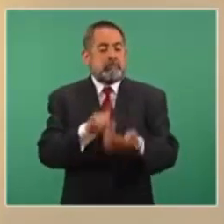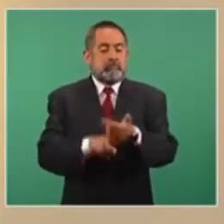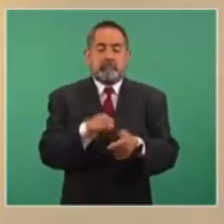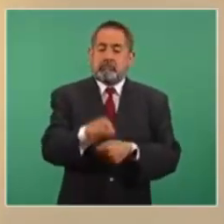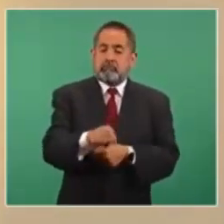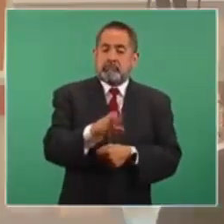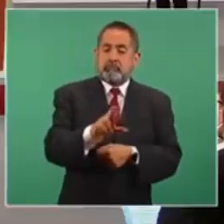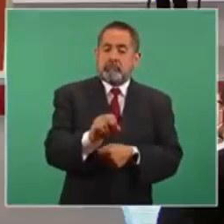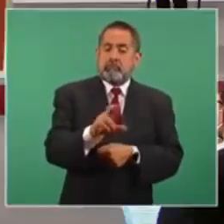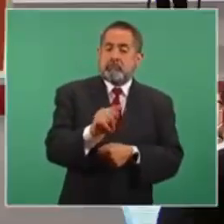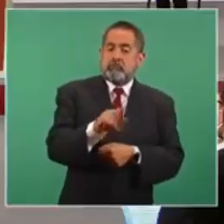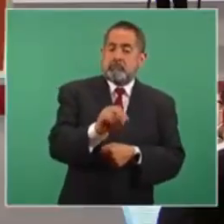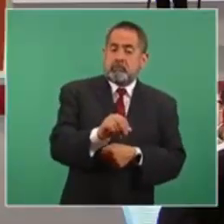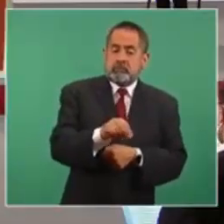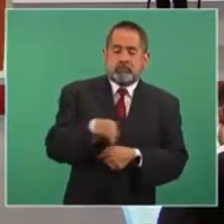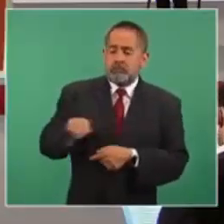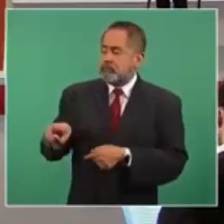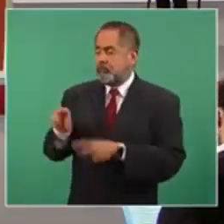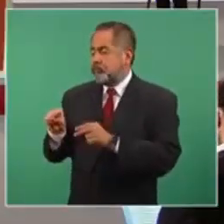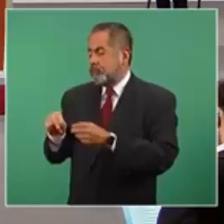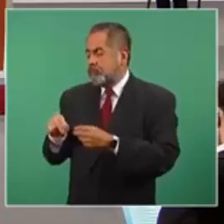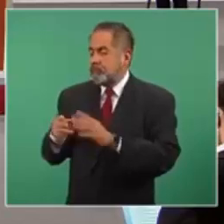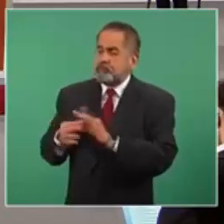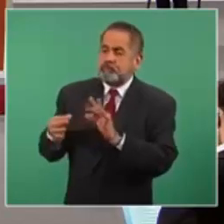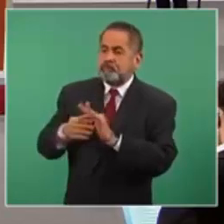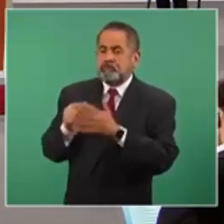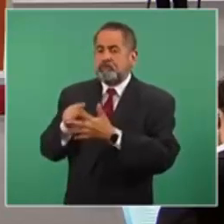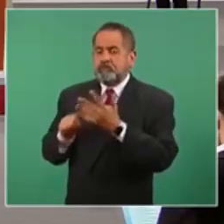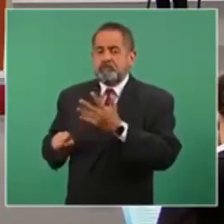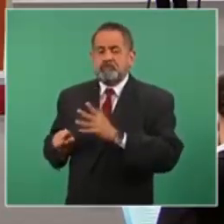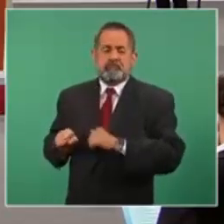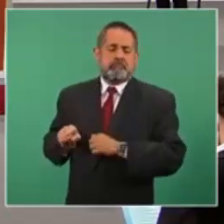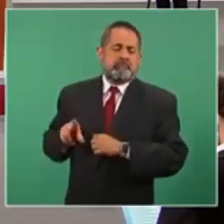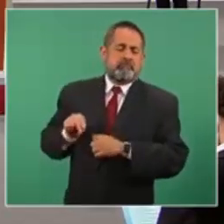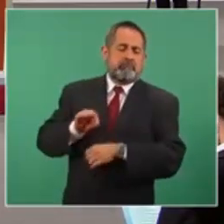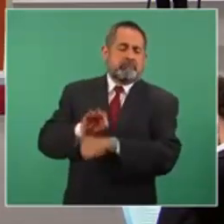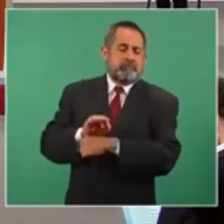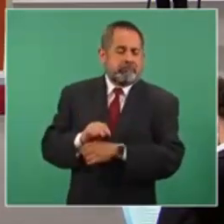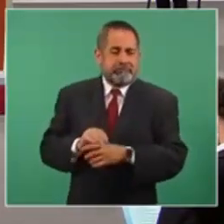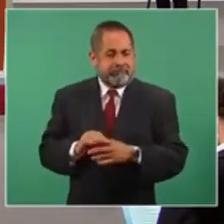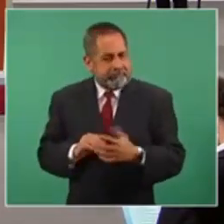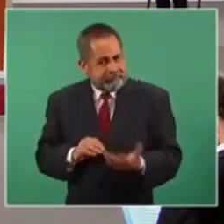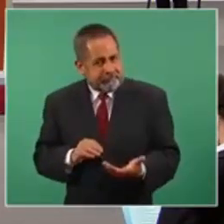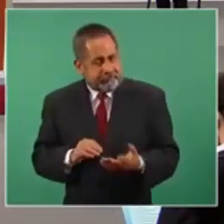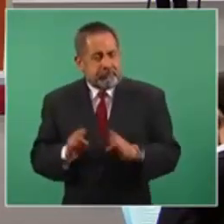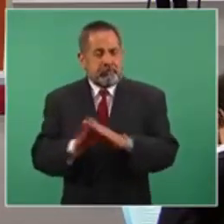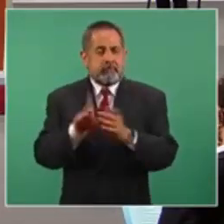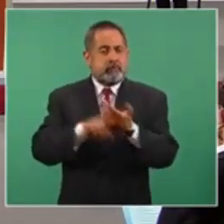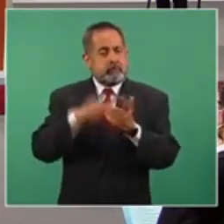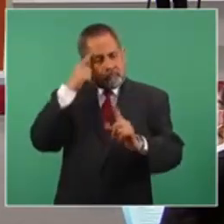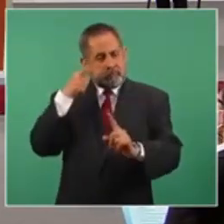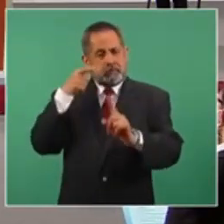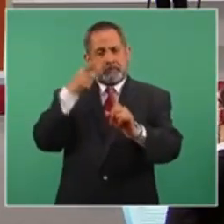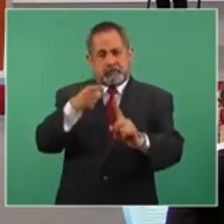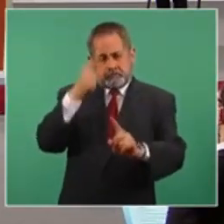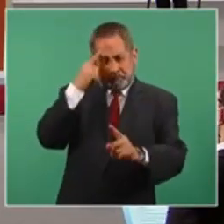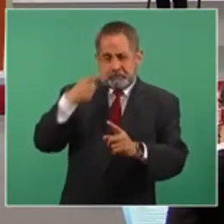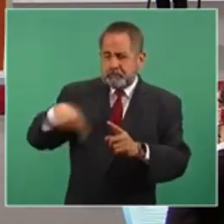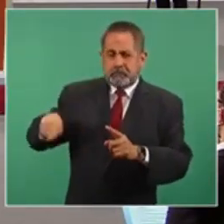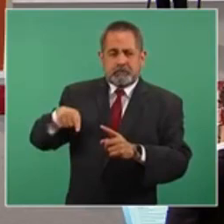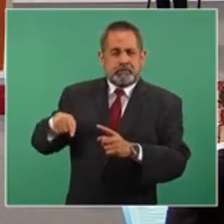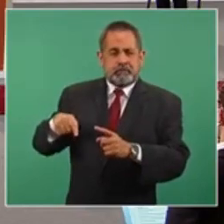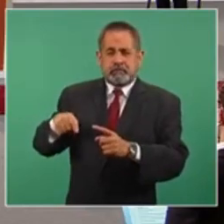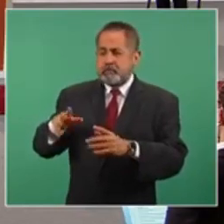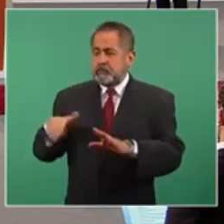hubiera emitido sus expresiones con malicia efectiva, es decir, con el único propósito de dañar a